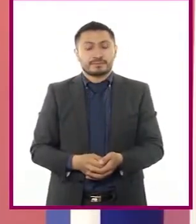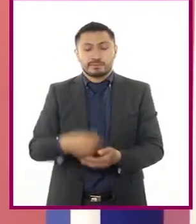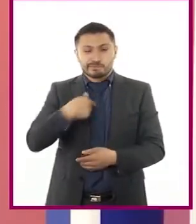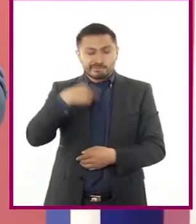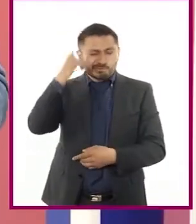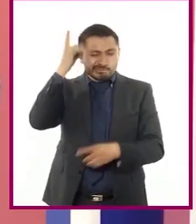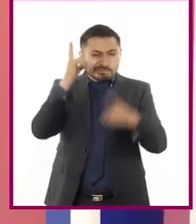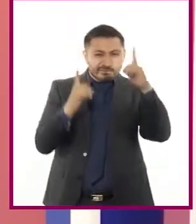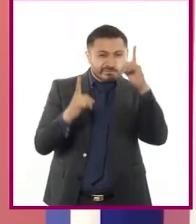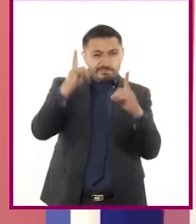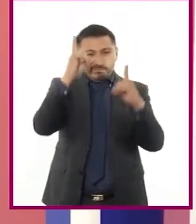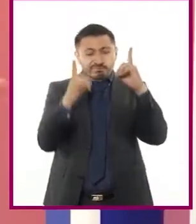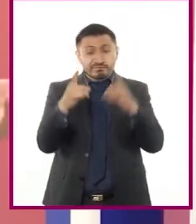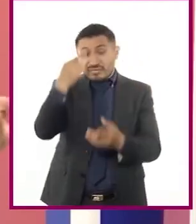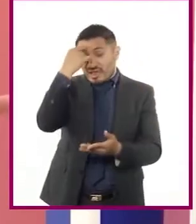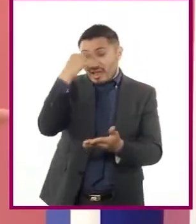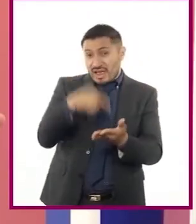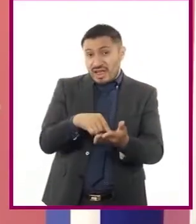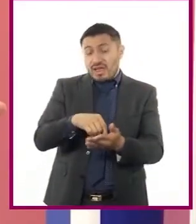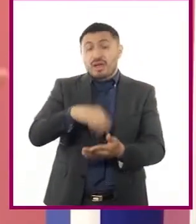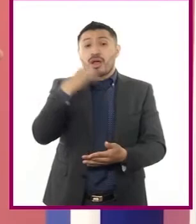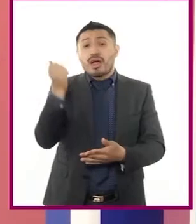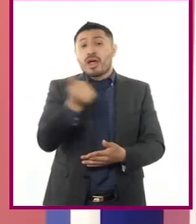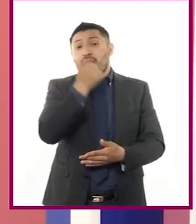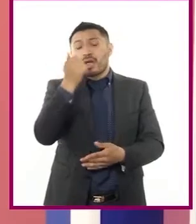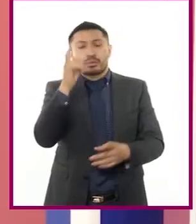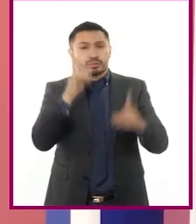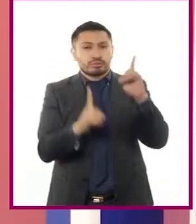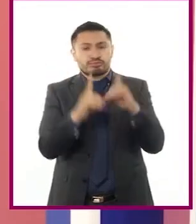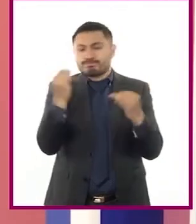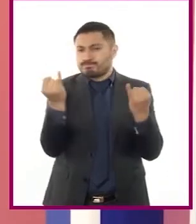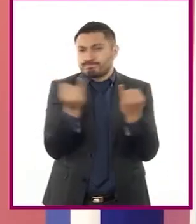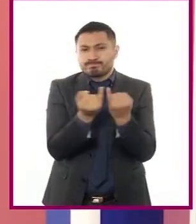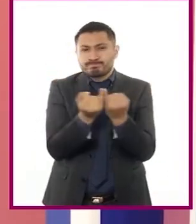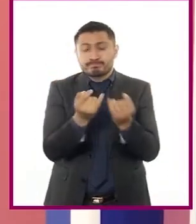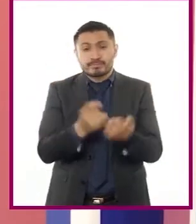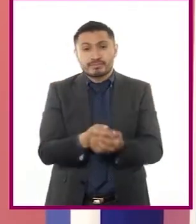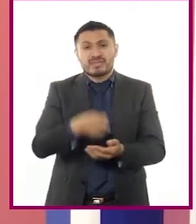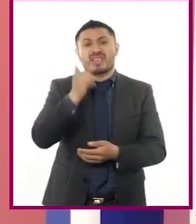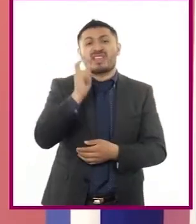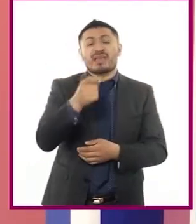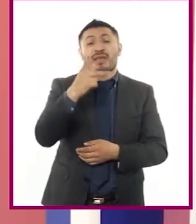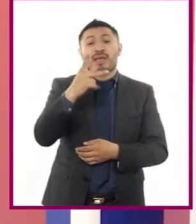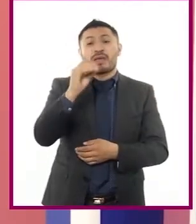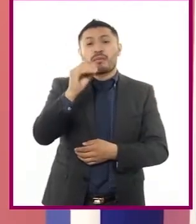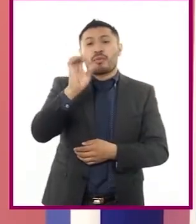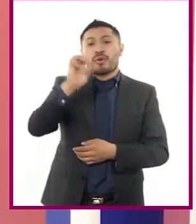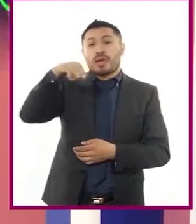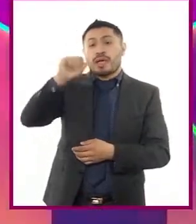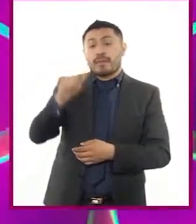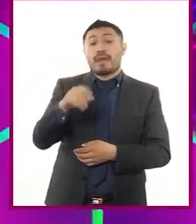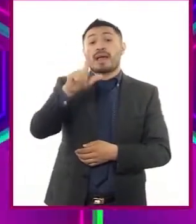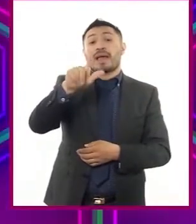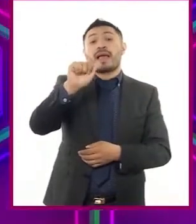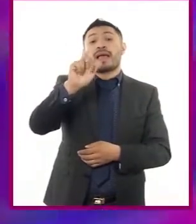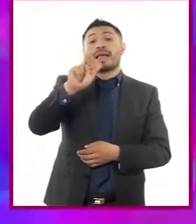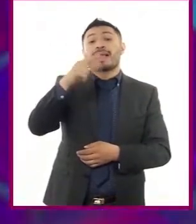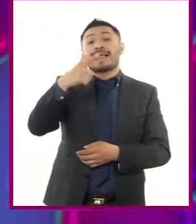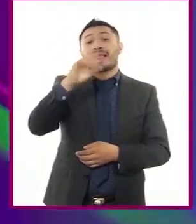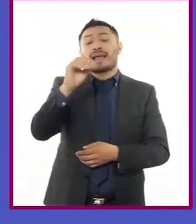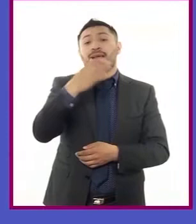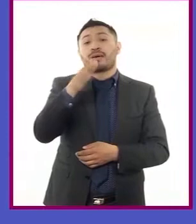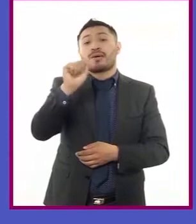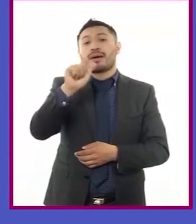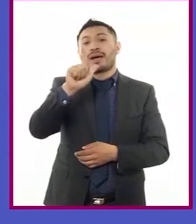y creo que nuestros estudiantes estarán preguntando lo mismo. ¿Qué es un poema de largo aliento? Qué bueno que lo